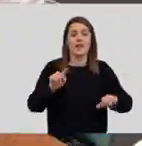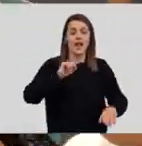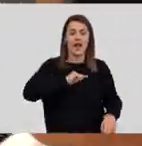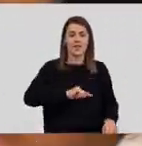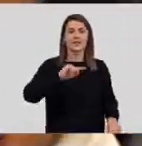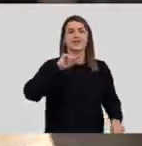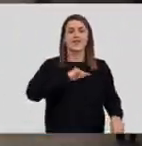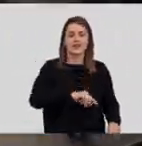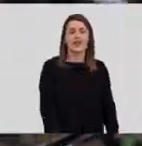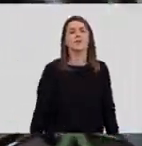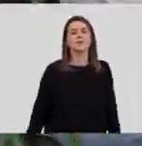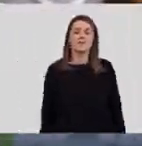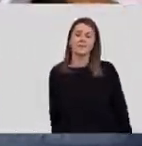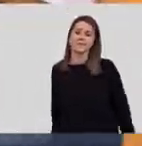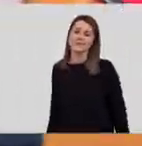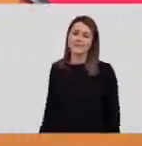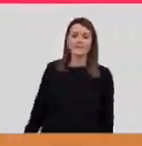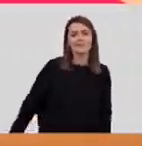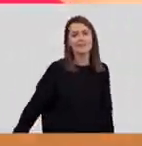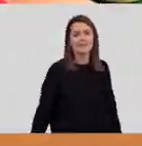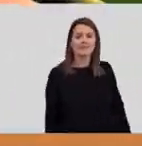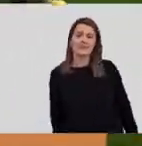que se para el tiempo.